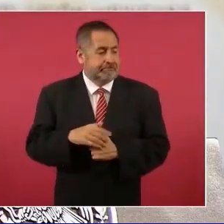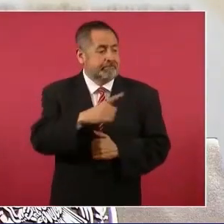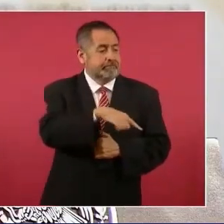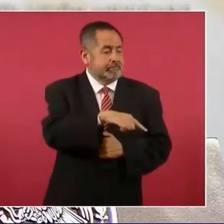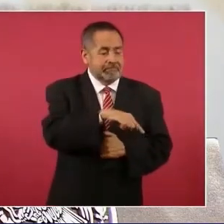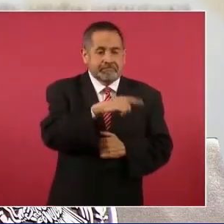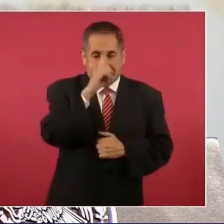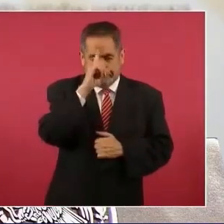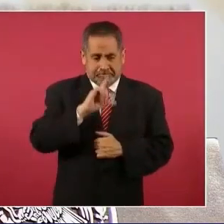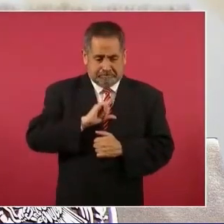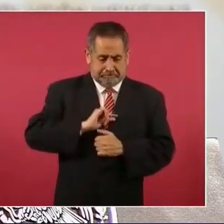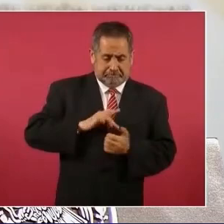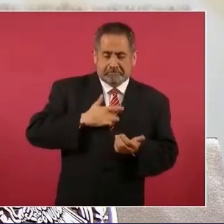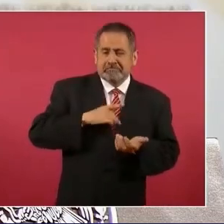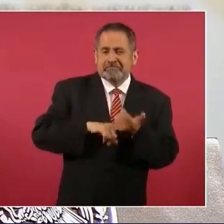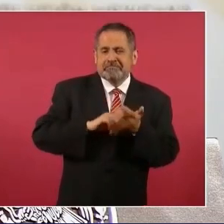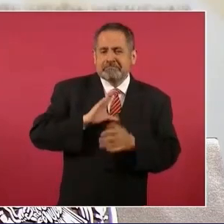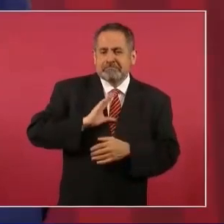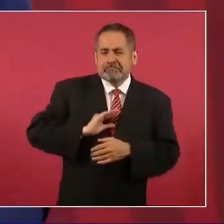buscando